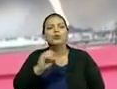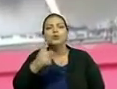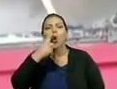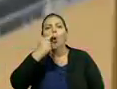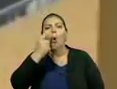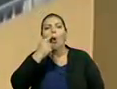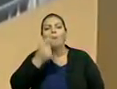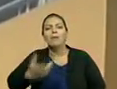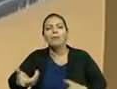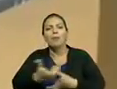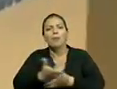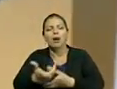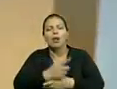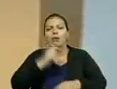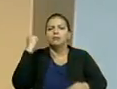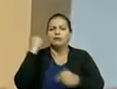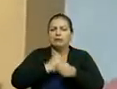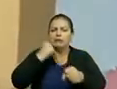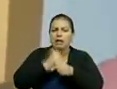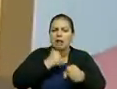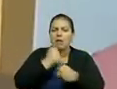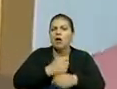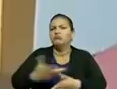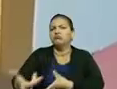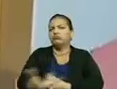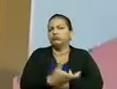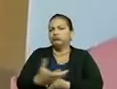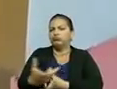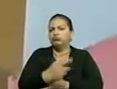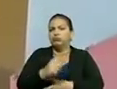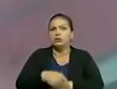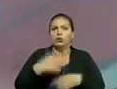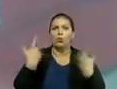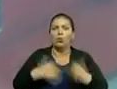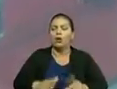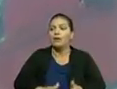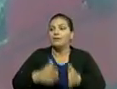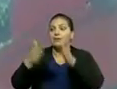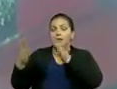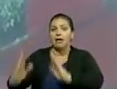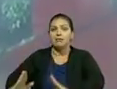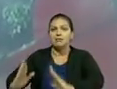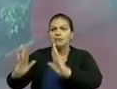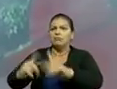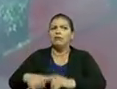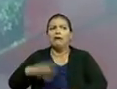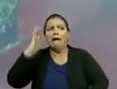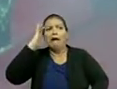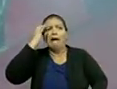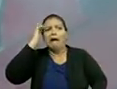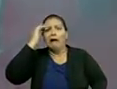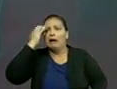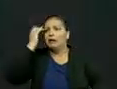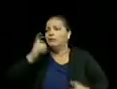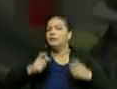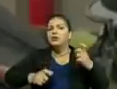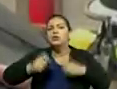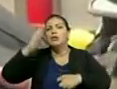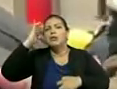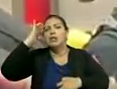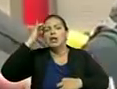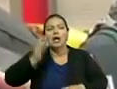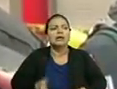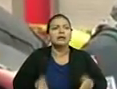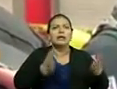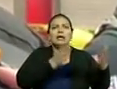a los departamentos de edificios contiguos. Pero la rápida actuación impidió pues, que los edificios aledaños se prendan también.